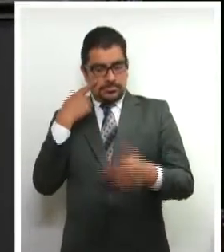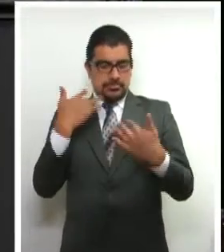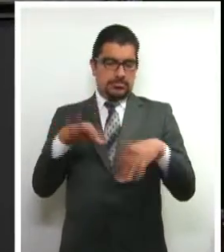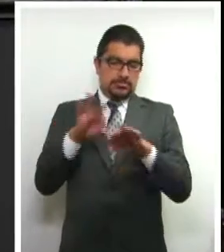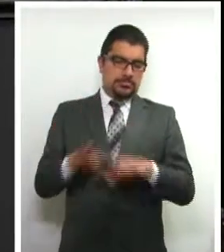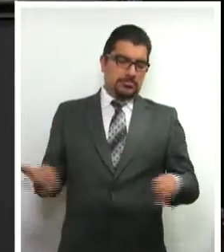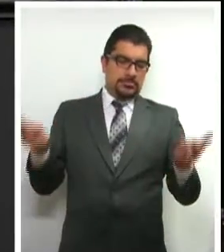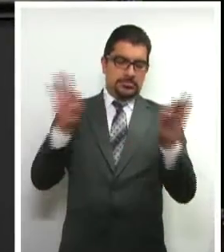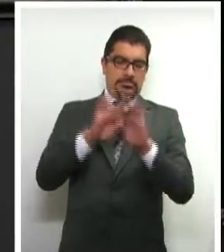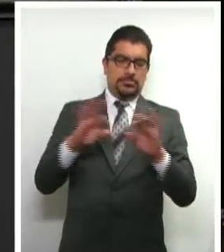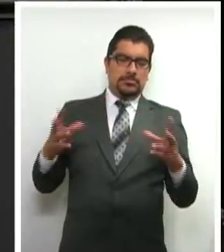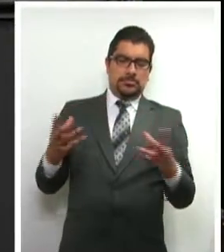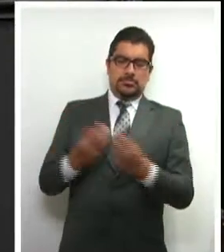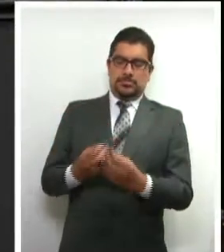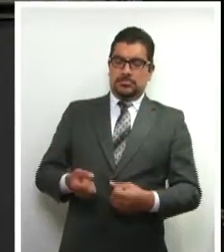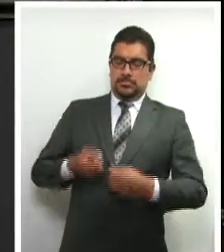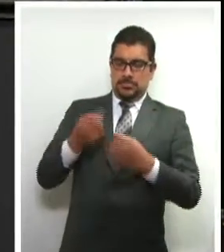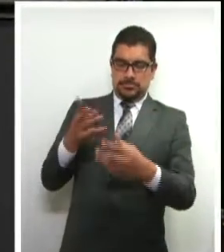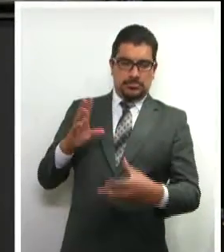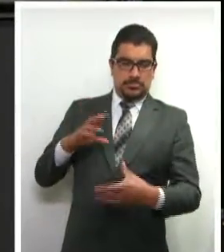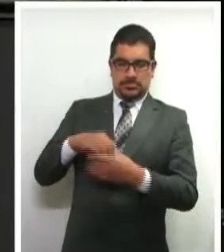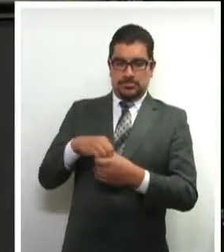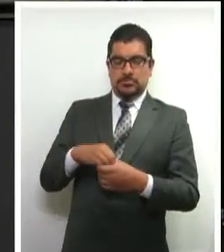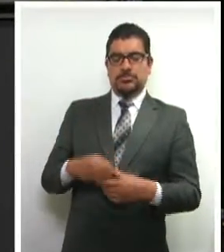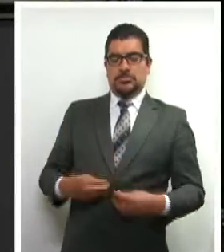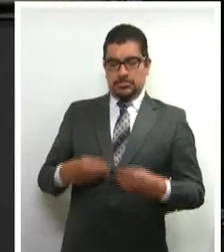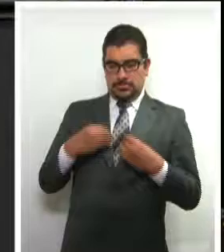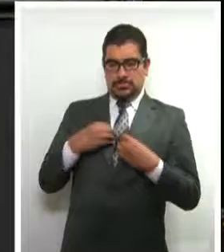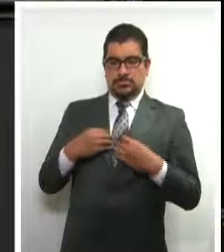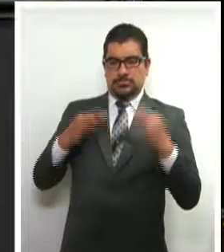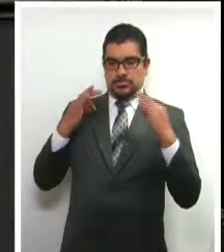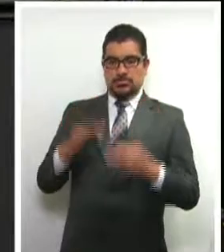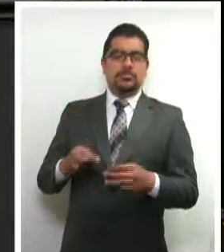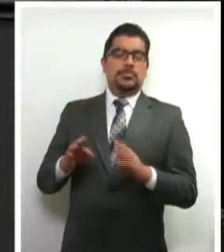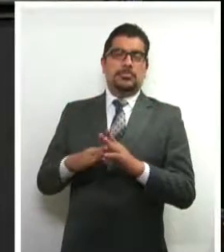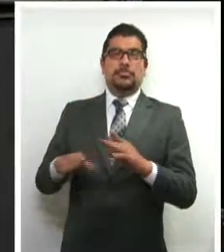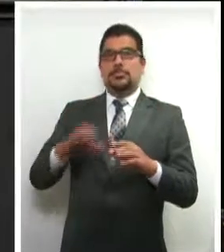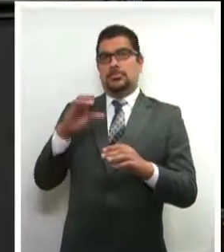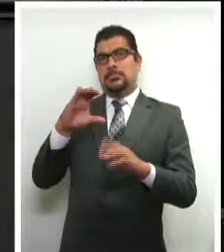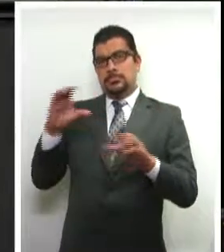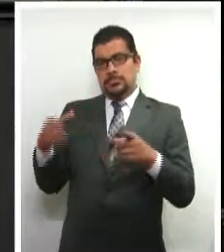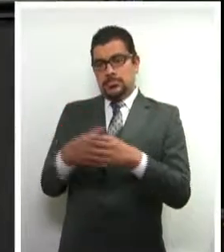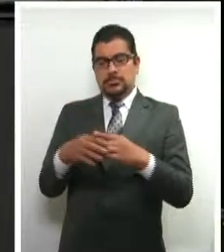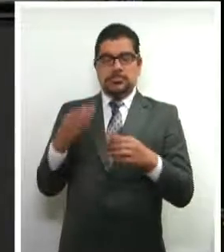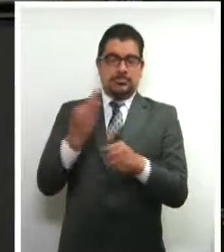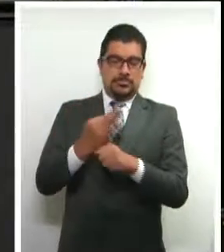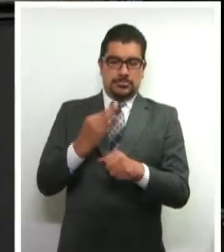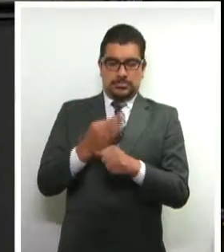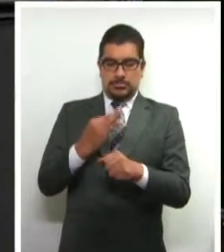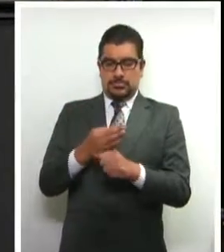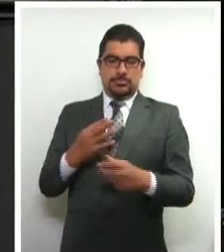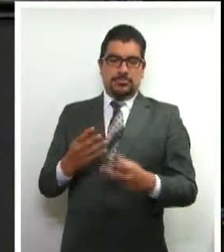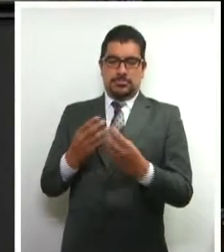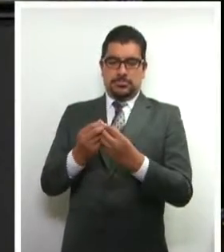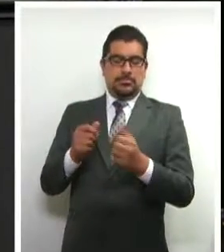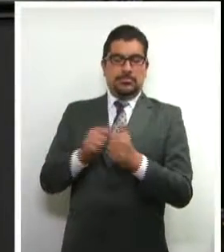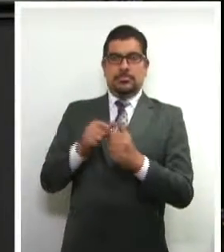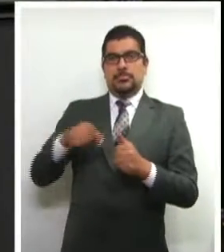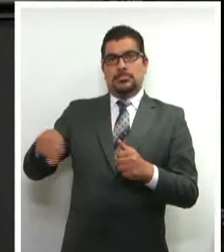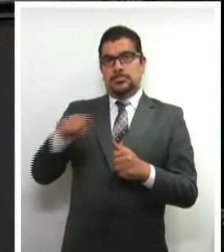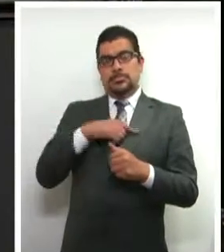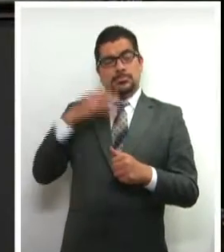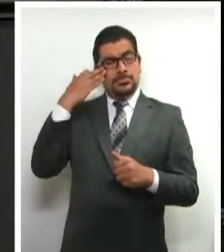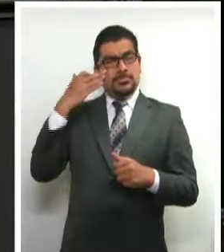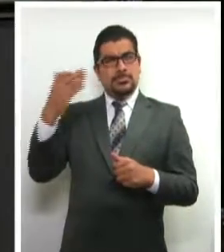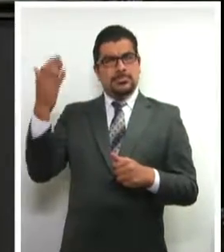gran importancia de ser y de pertenecer a una determinada comunidad, siendo parte activa de ella, desde los lejanos